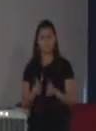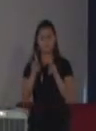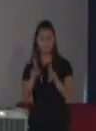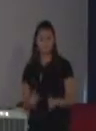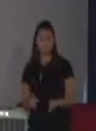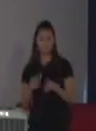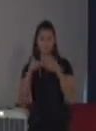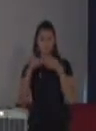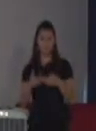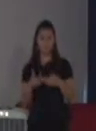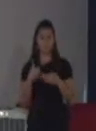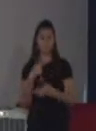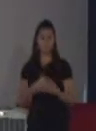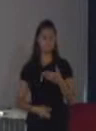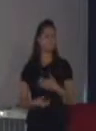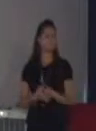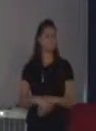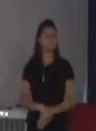hacer? Sí.